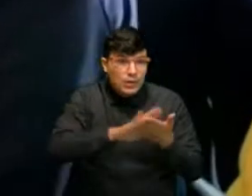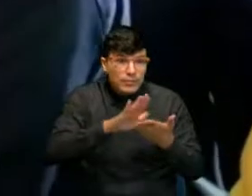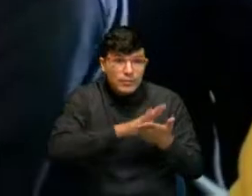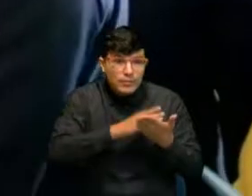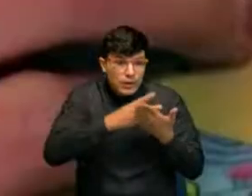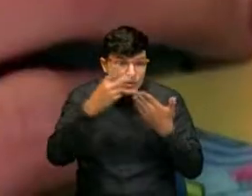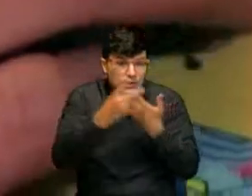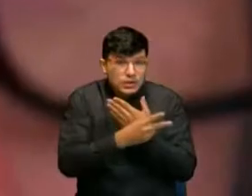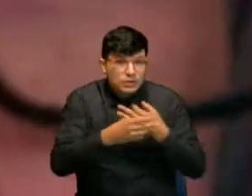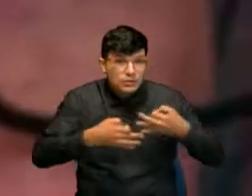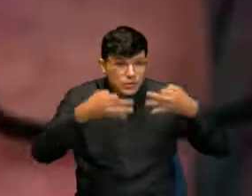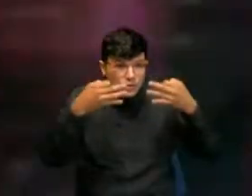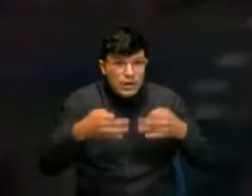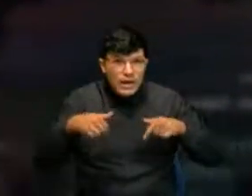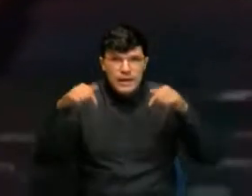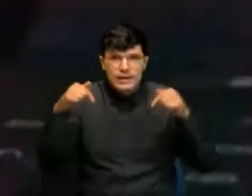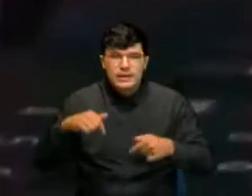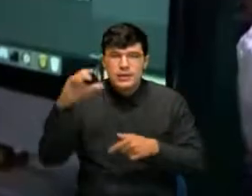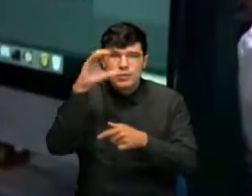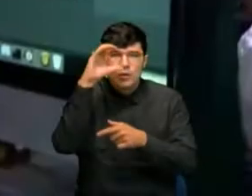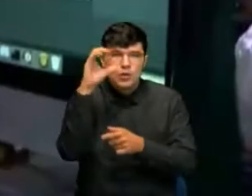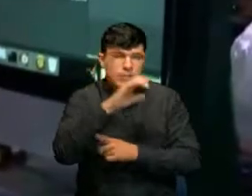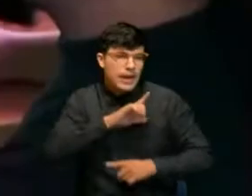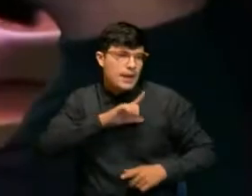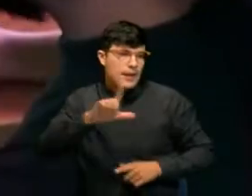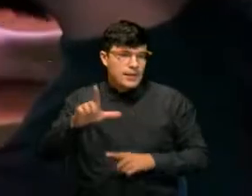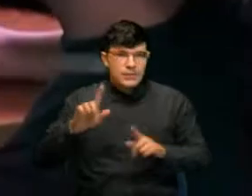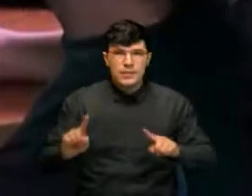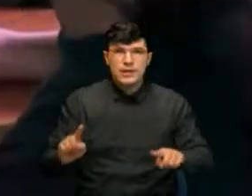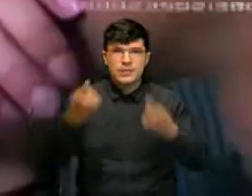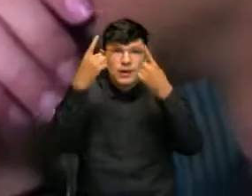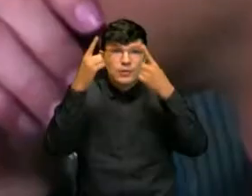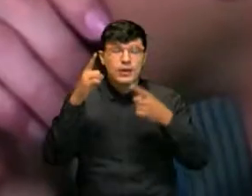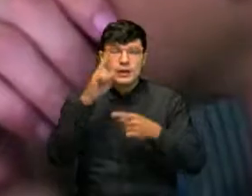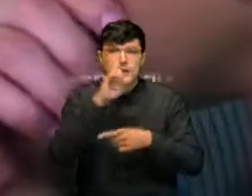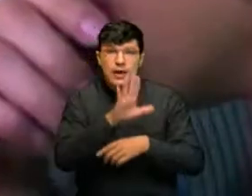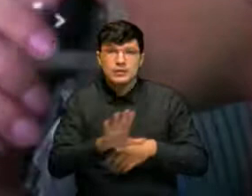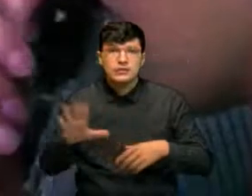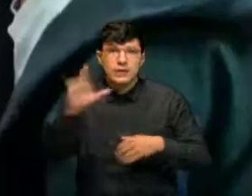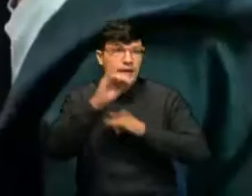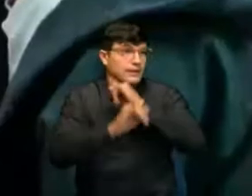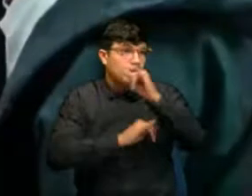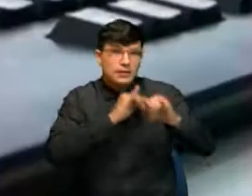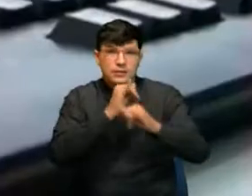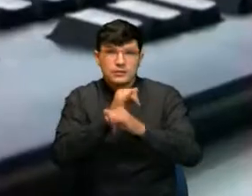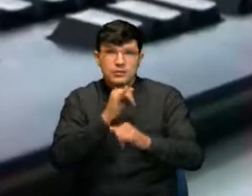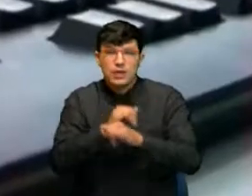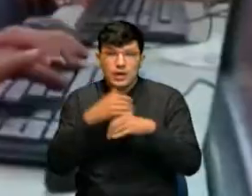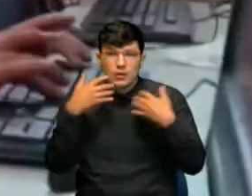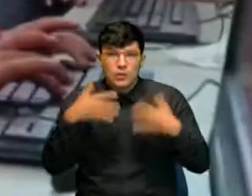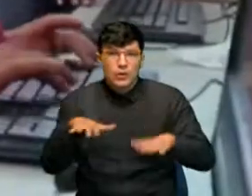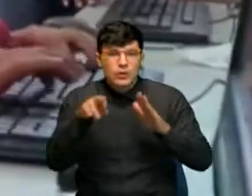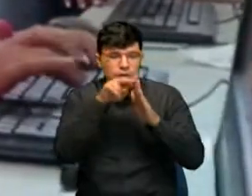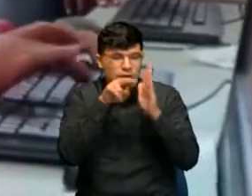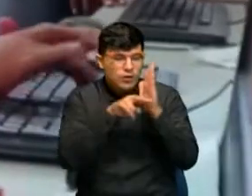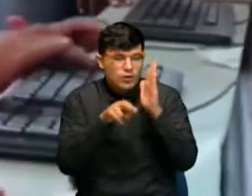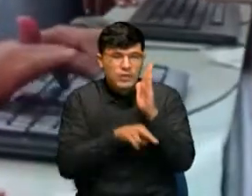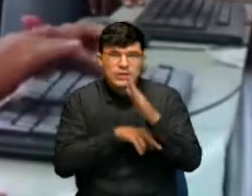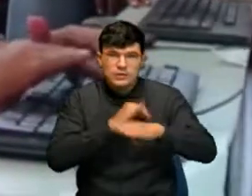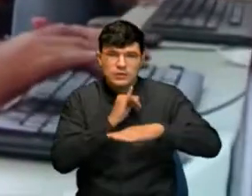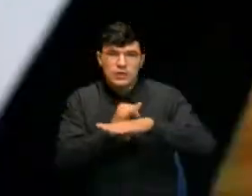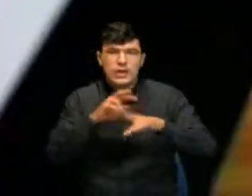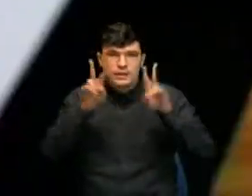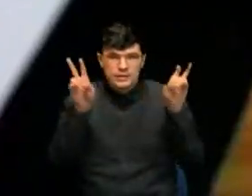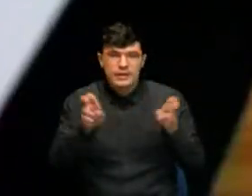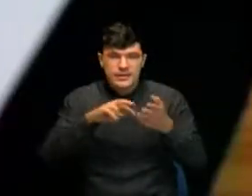en estos momentos a Colombia en la vanguardia internacional en materia de marco normativo y marco institucional en materia